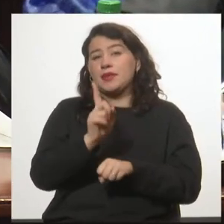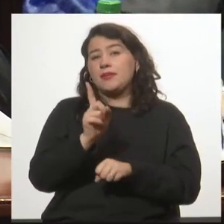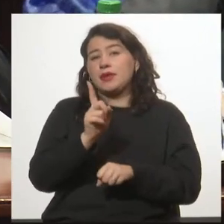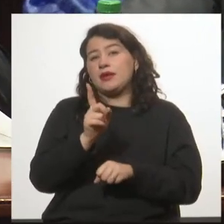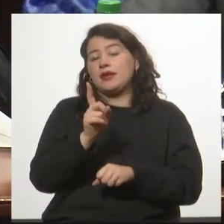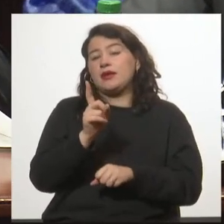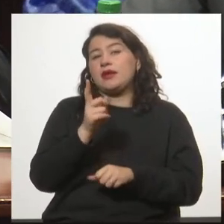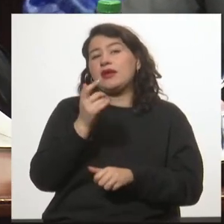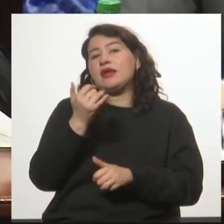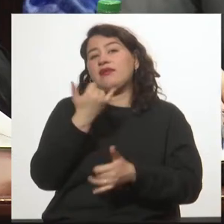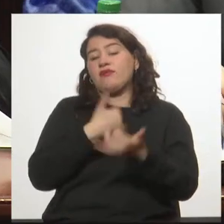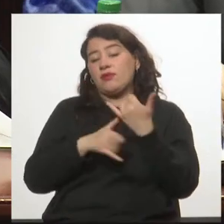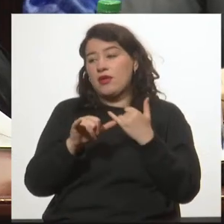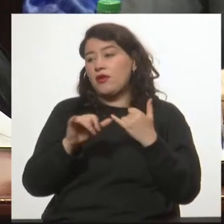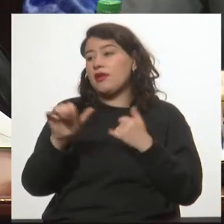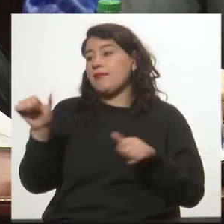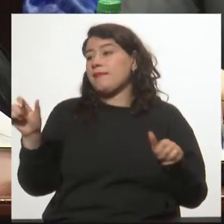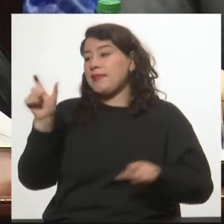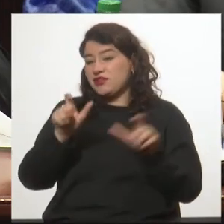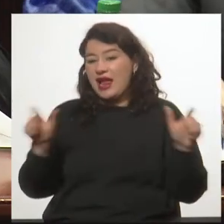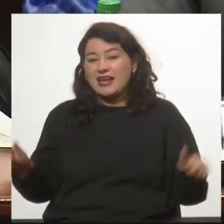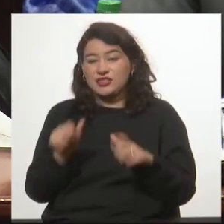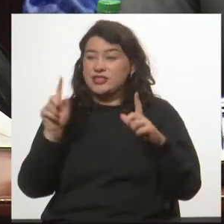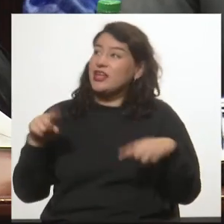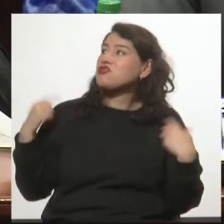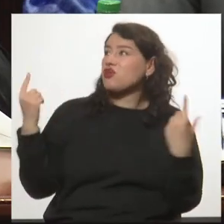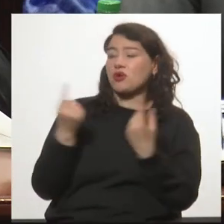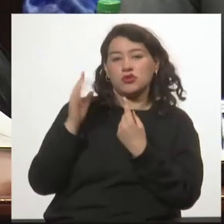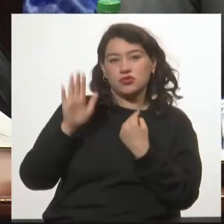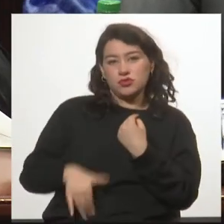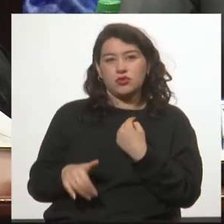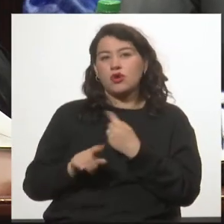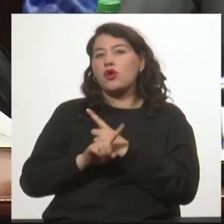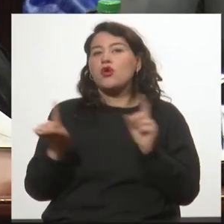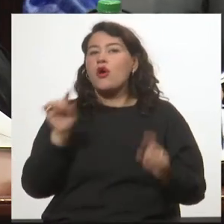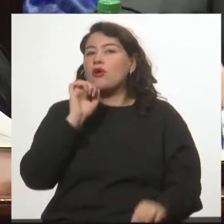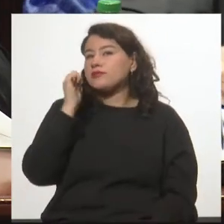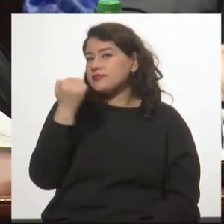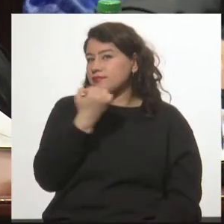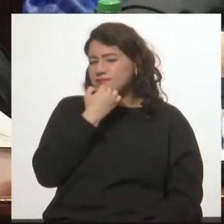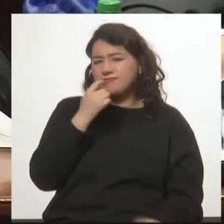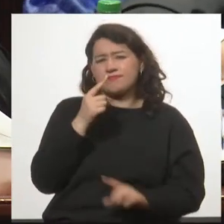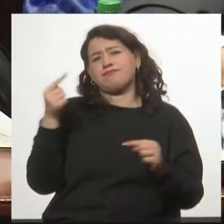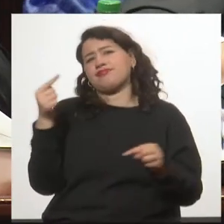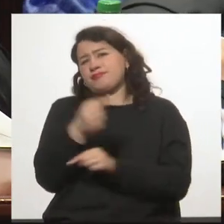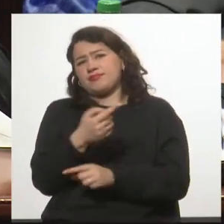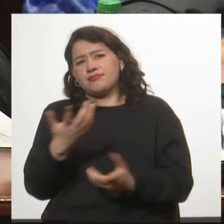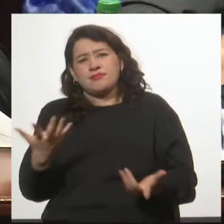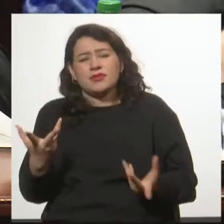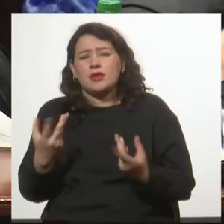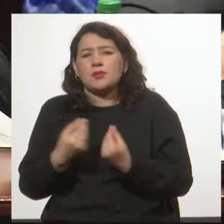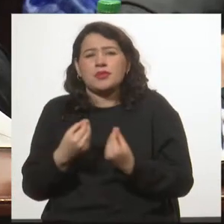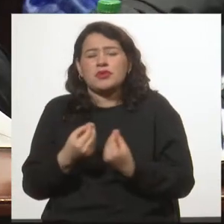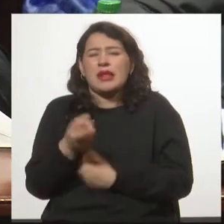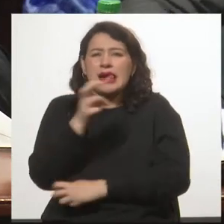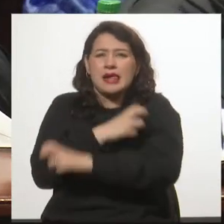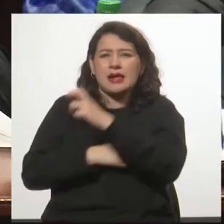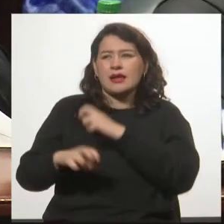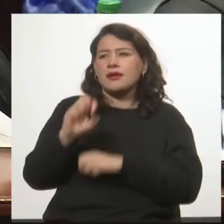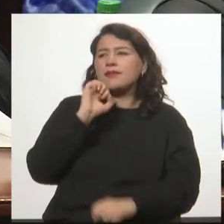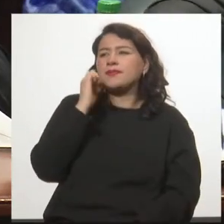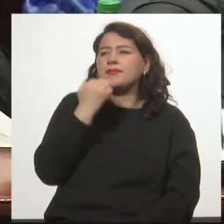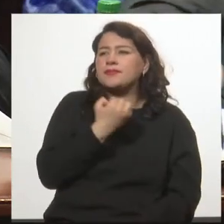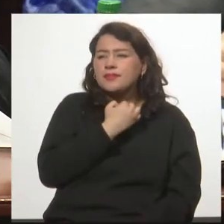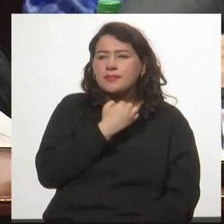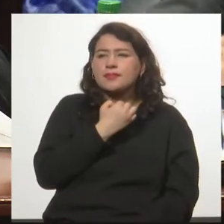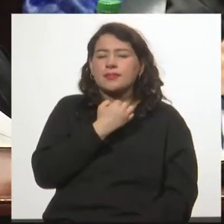los accionistas que somos todos y no corresponde el nivel de secretismo que muchas veces intentó generar con un